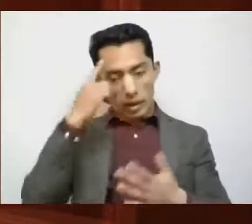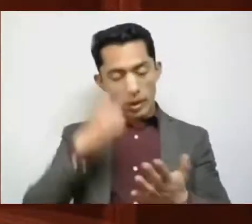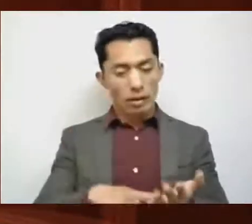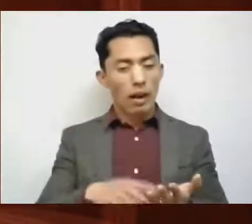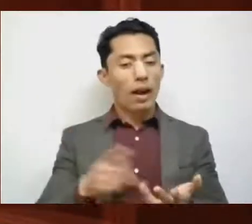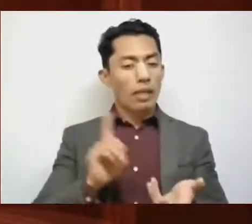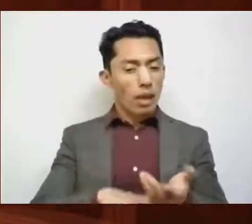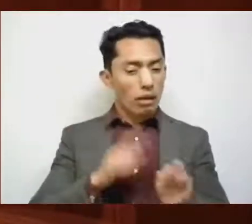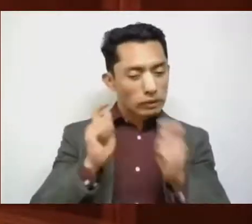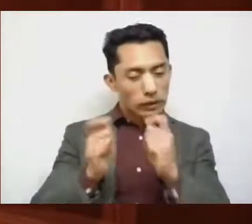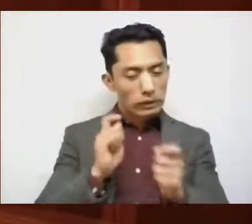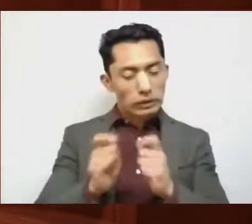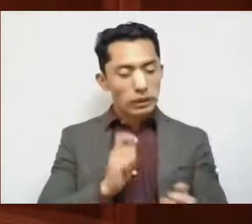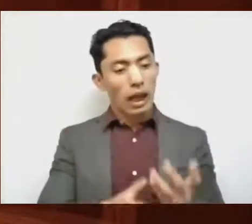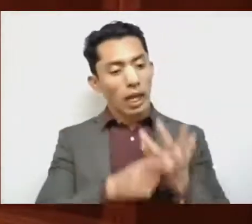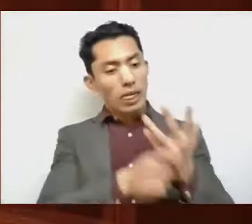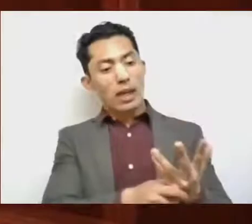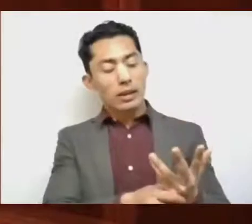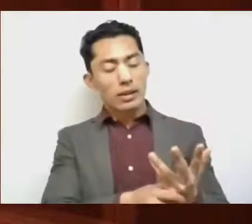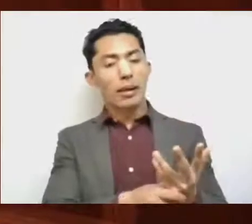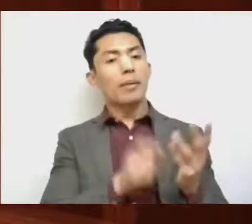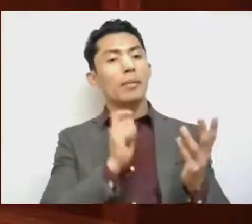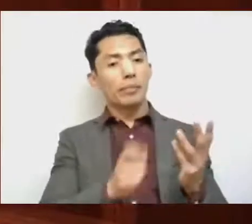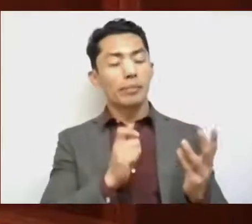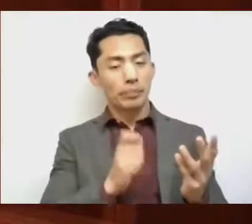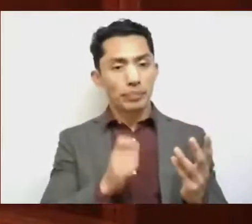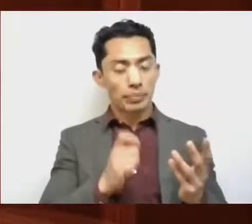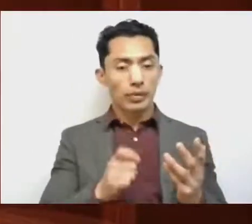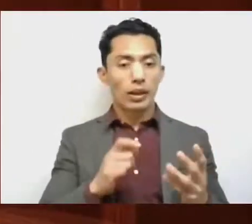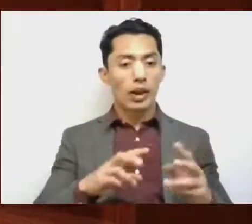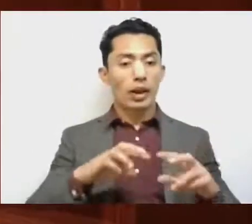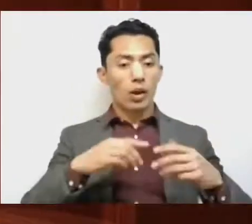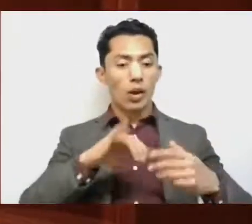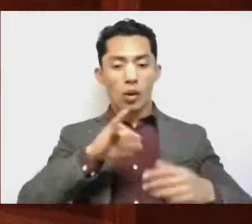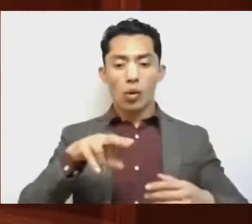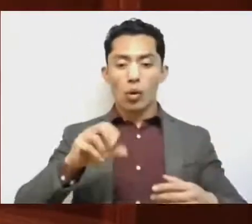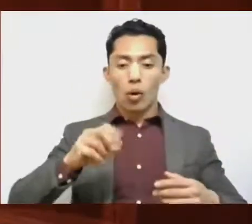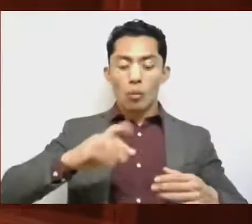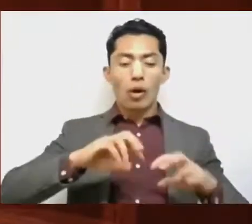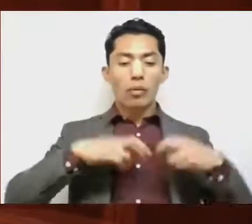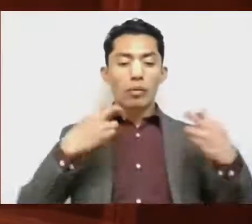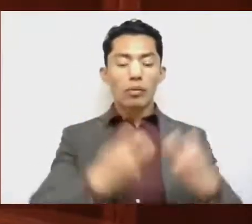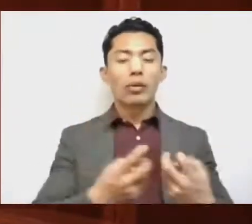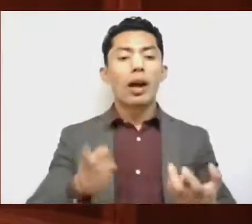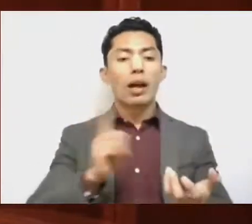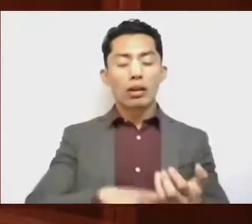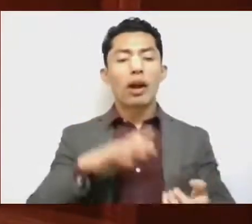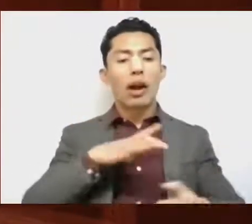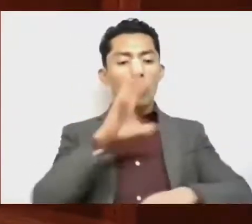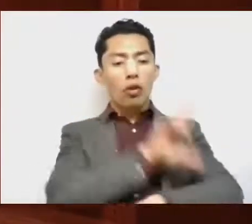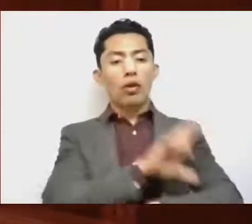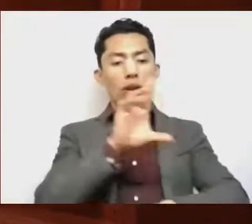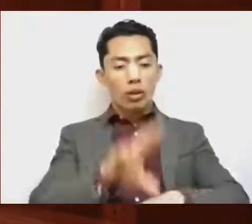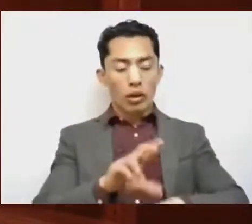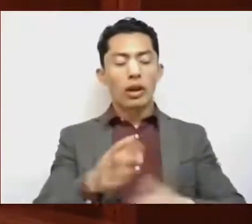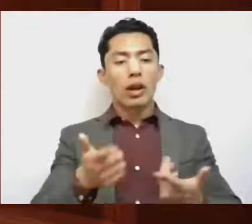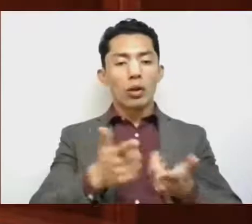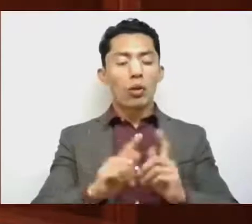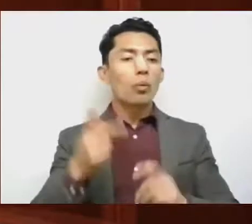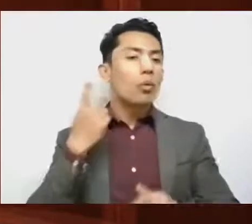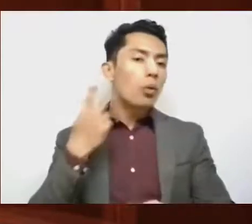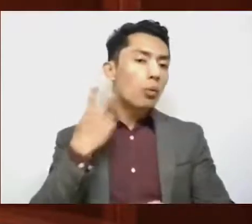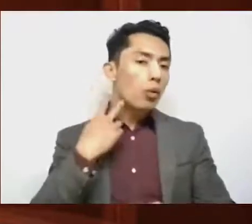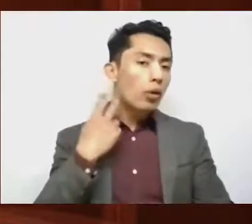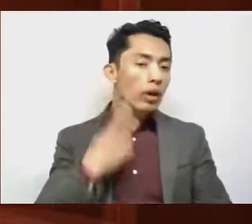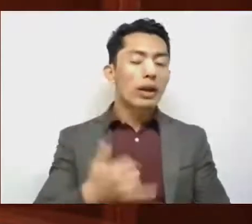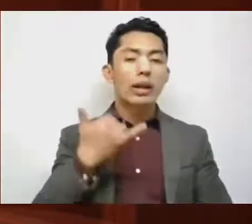interpretación literal, se advierte que dicho órgano colegiado se encuentra integrado por los coordinadores de los grupos parlamentarios y